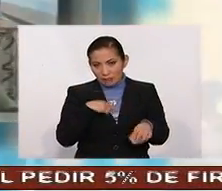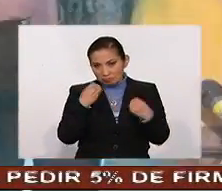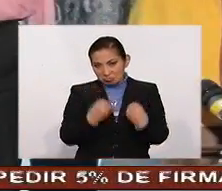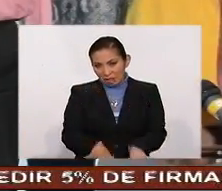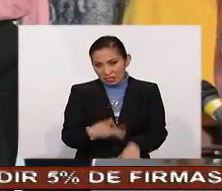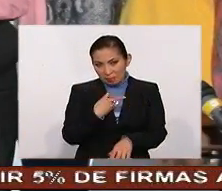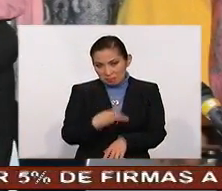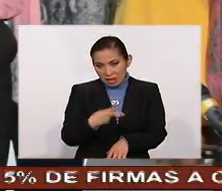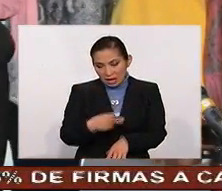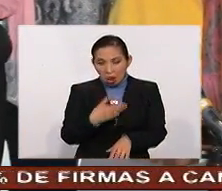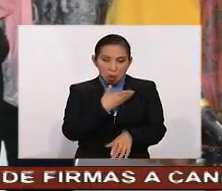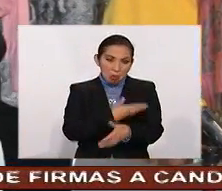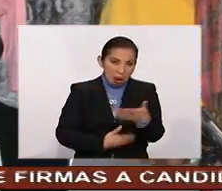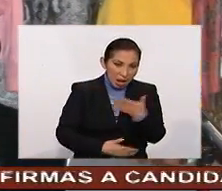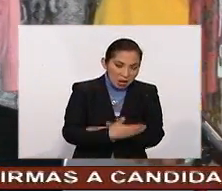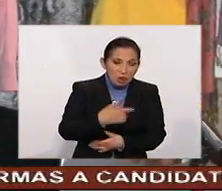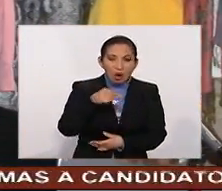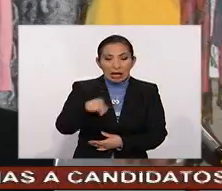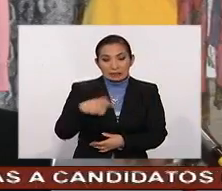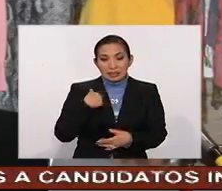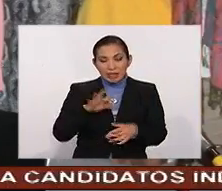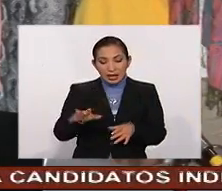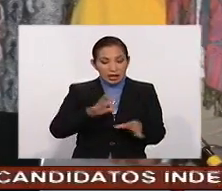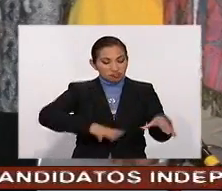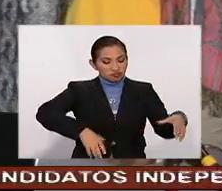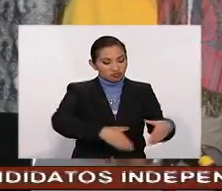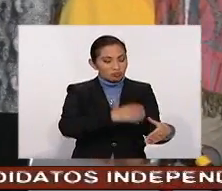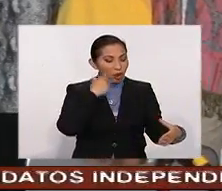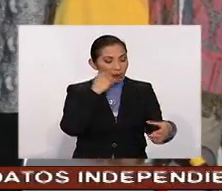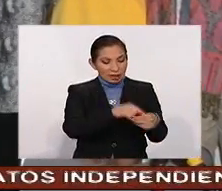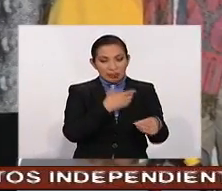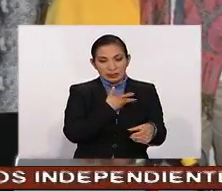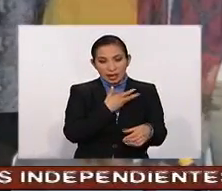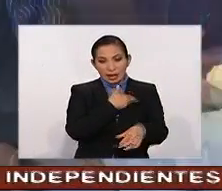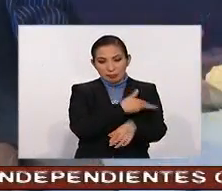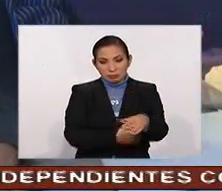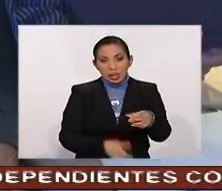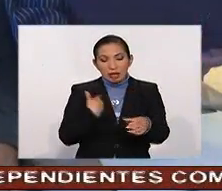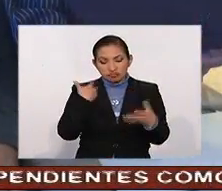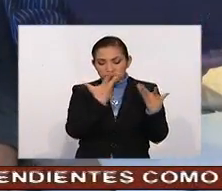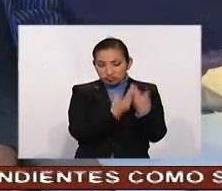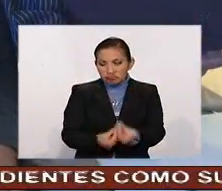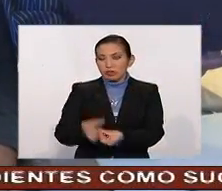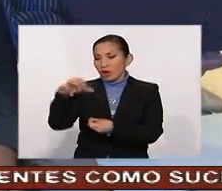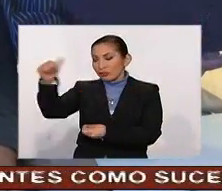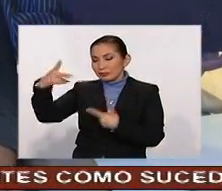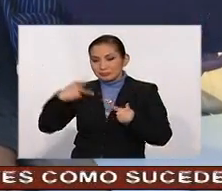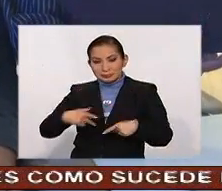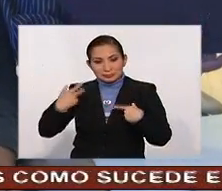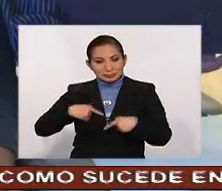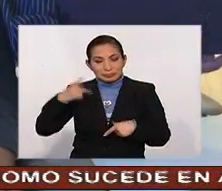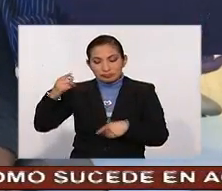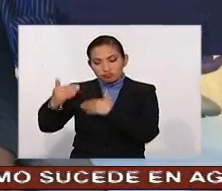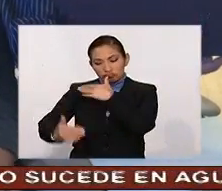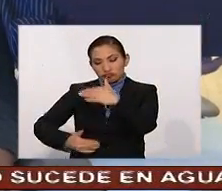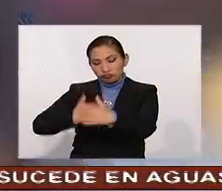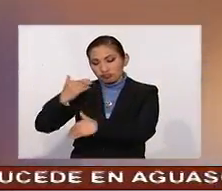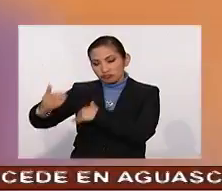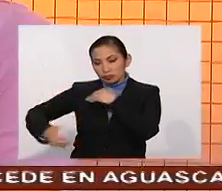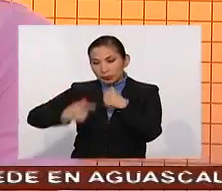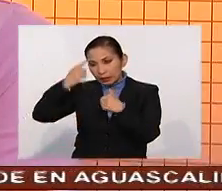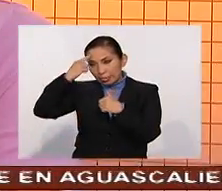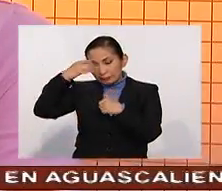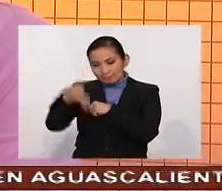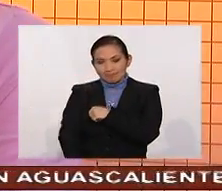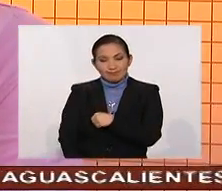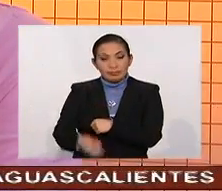población, Ampuvalia cuenta con una red de voluntarios con amputaciones, quienes acompañan a otras personas en su proceso de pérdida.